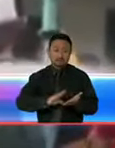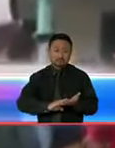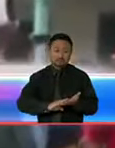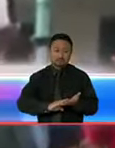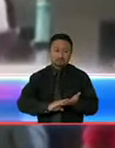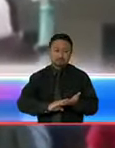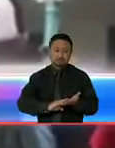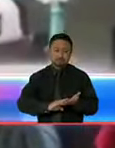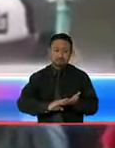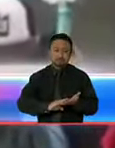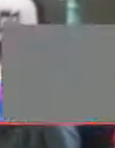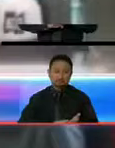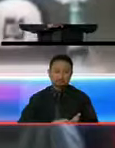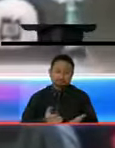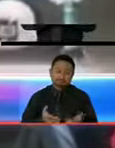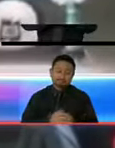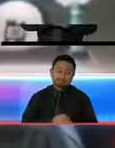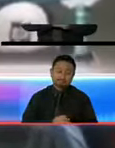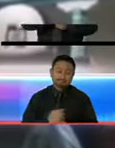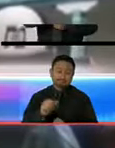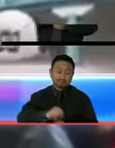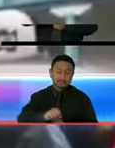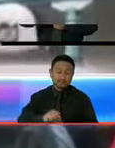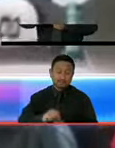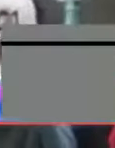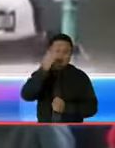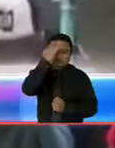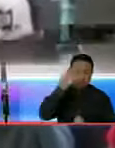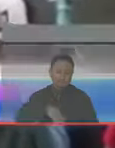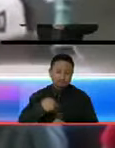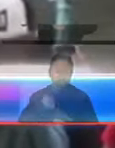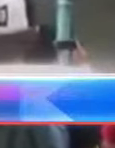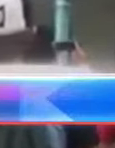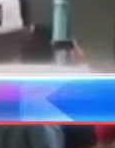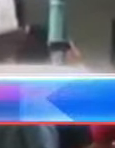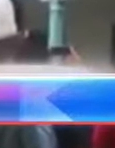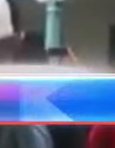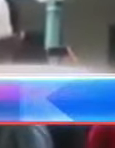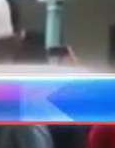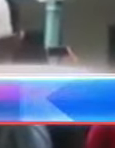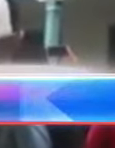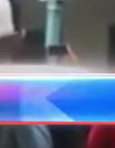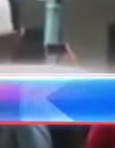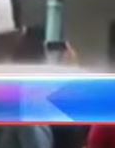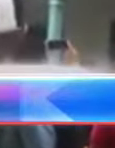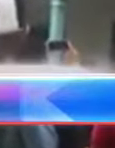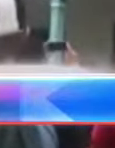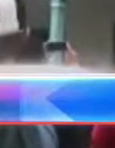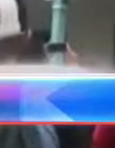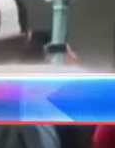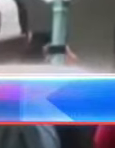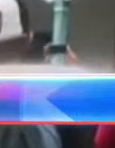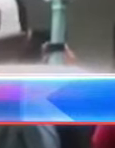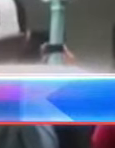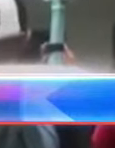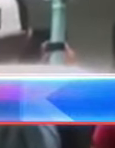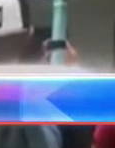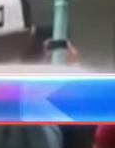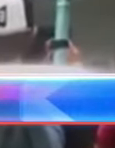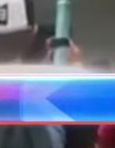El perdón sí, lo daremos porque nuestra hija realmente no descansará en paz al ver que tiene